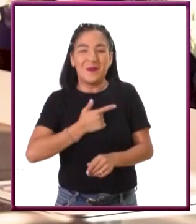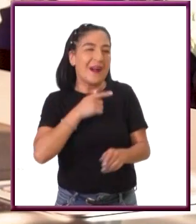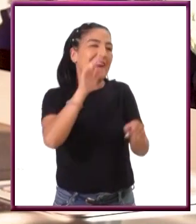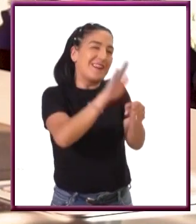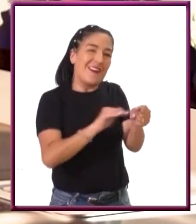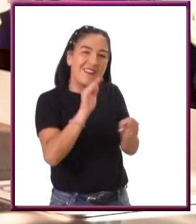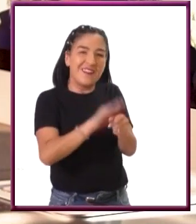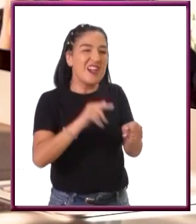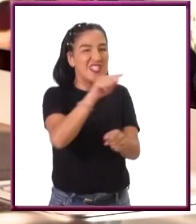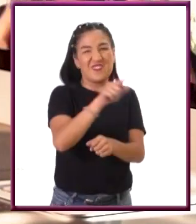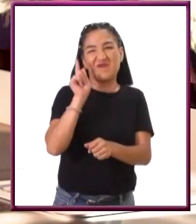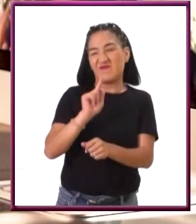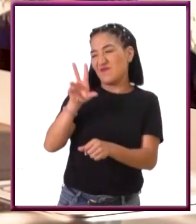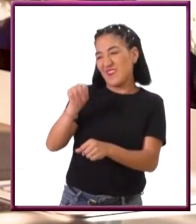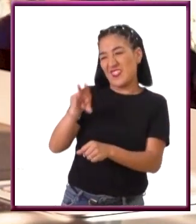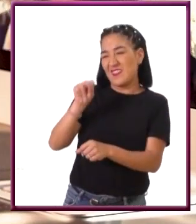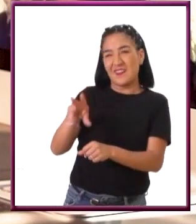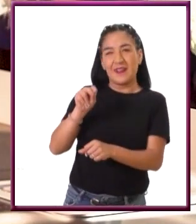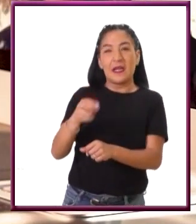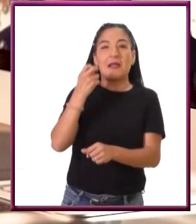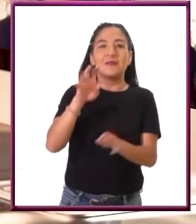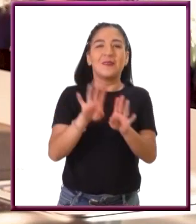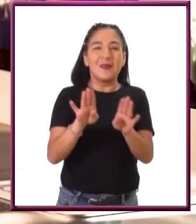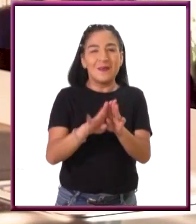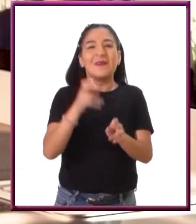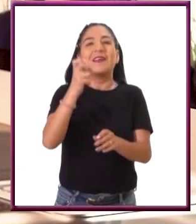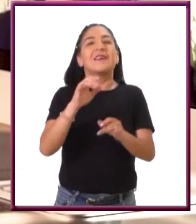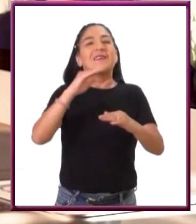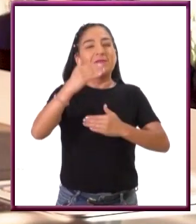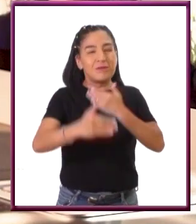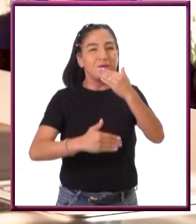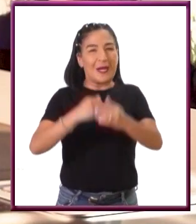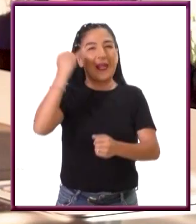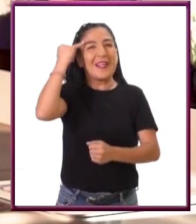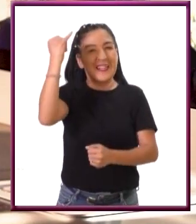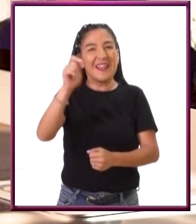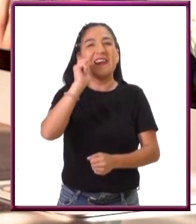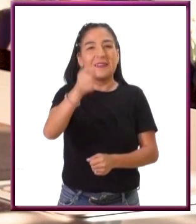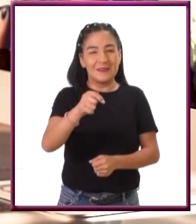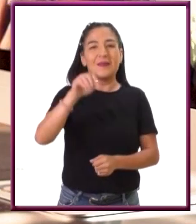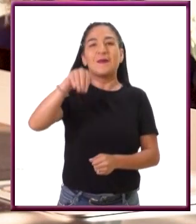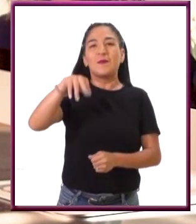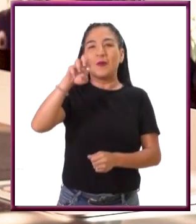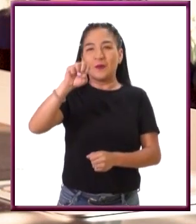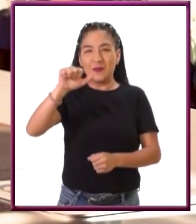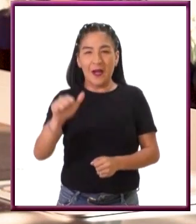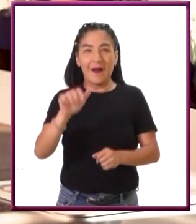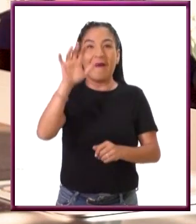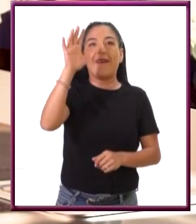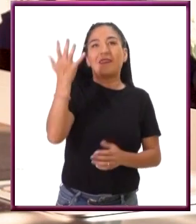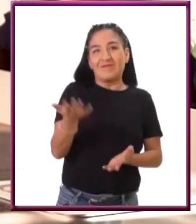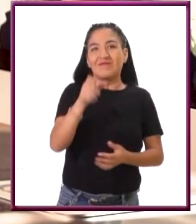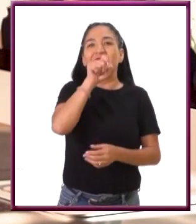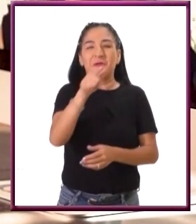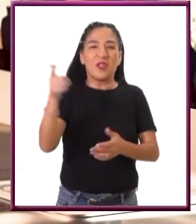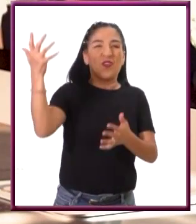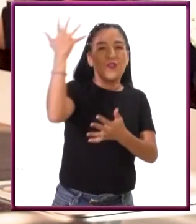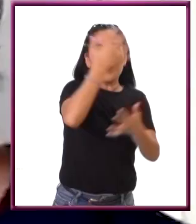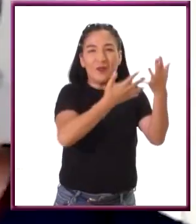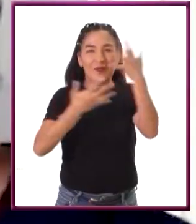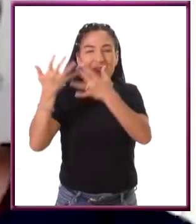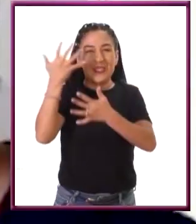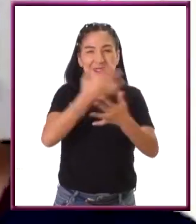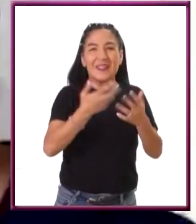pero ya no le hace caso, y empieza como a mutar esta idea de la musa, y la empezamos ya a confundir entre